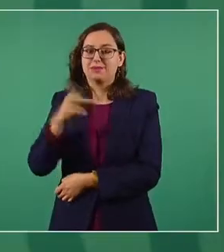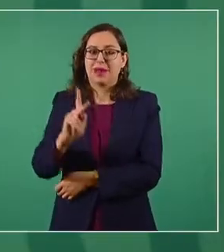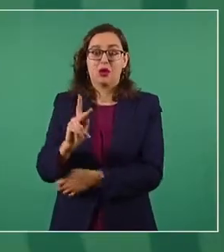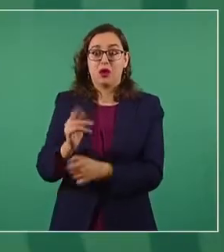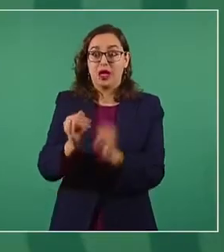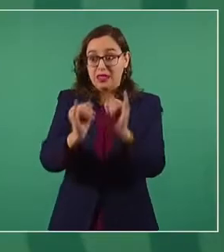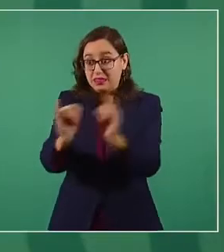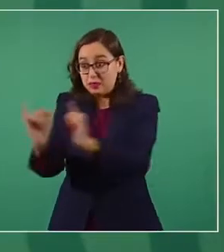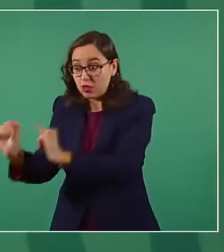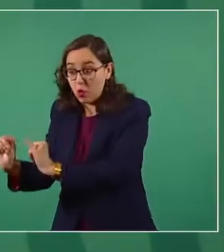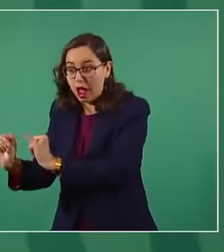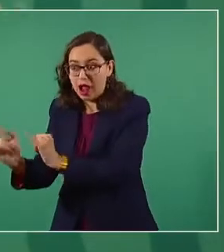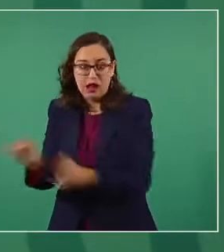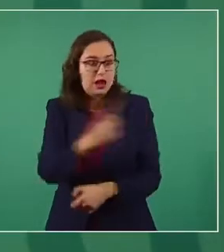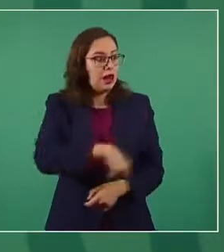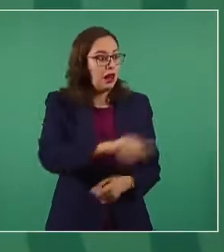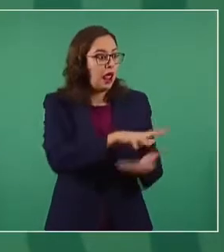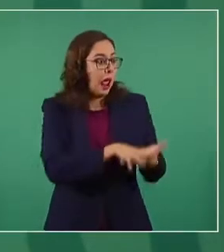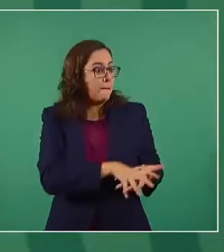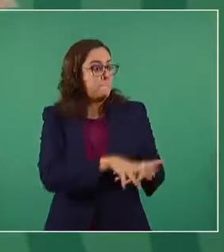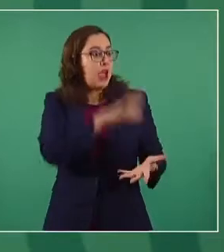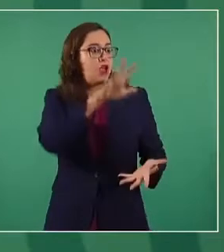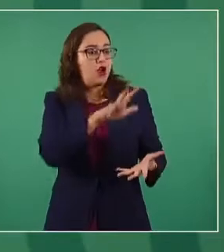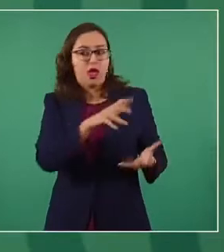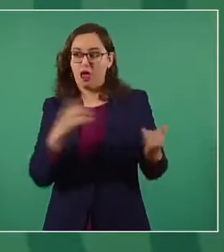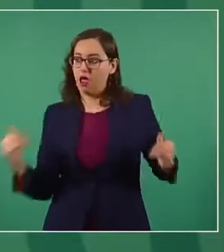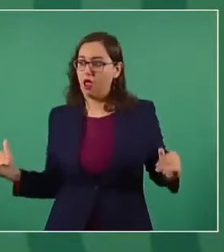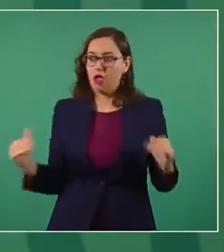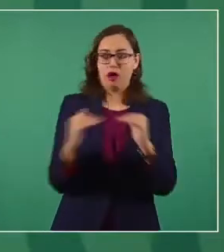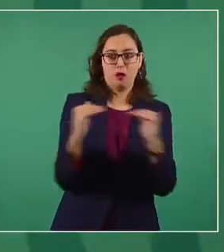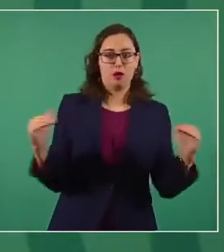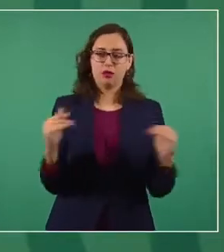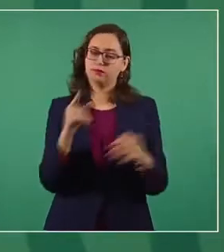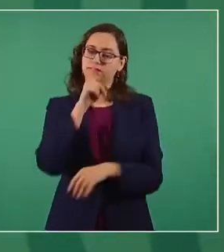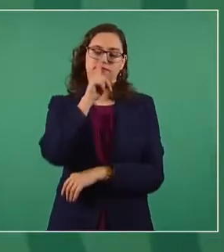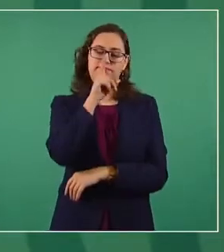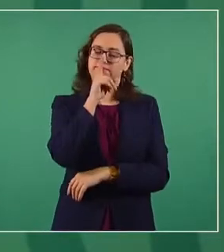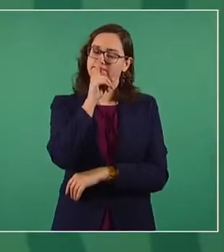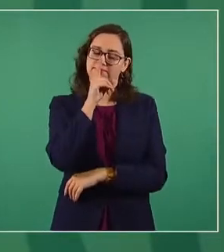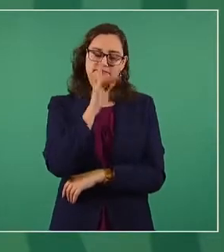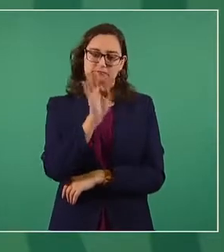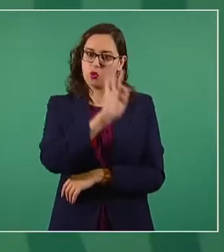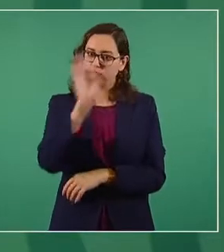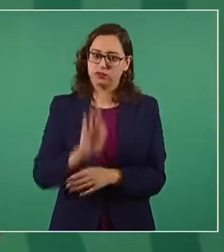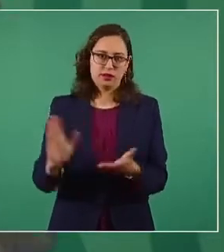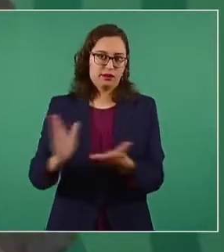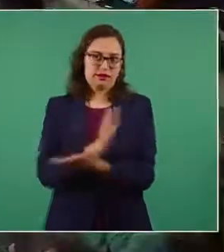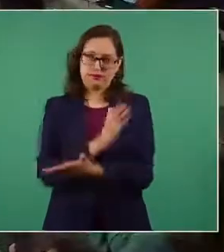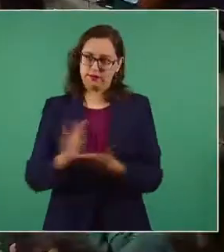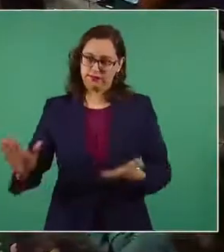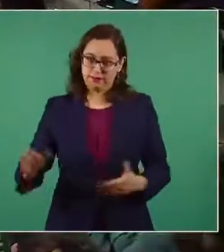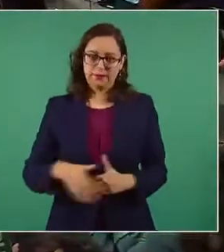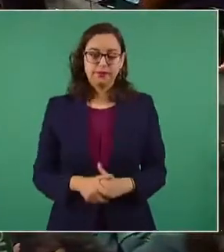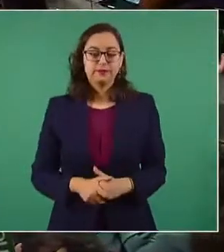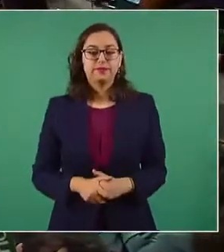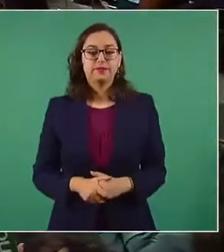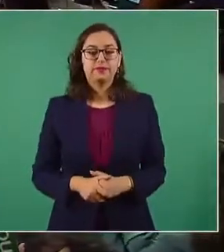específicos, intentar aplicar una regla general para todo el conjunto de la población escolar. Gracias.